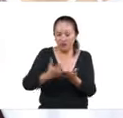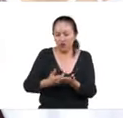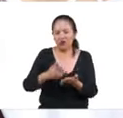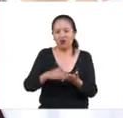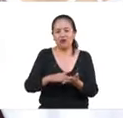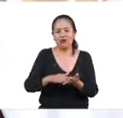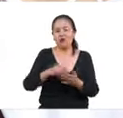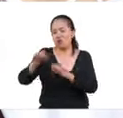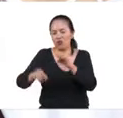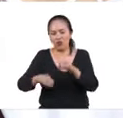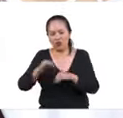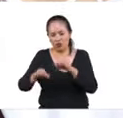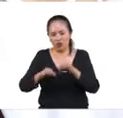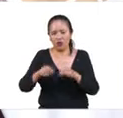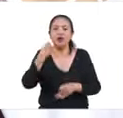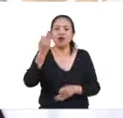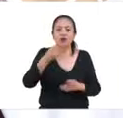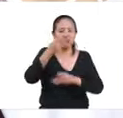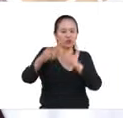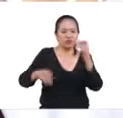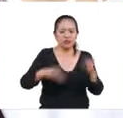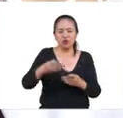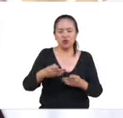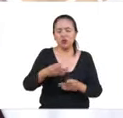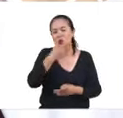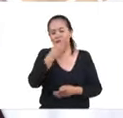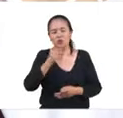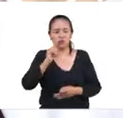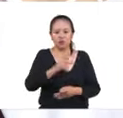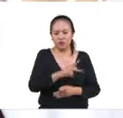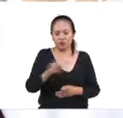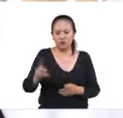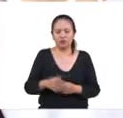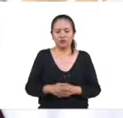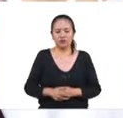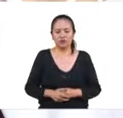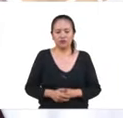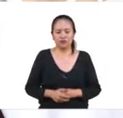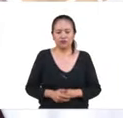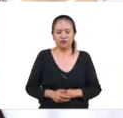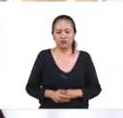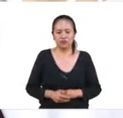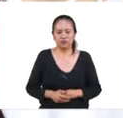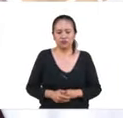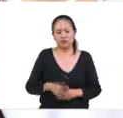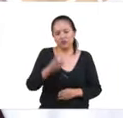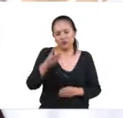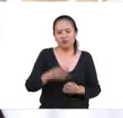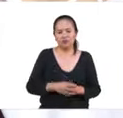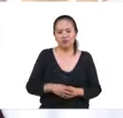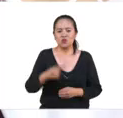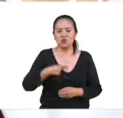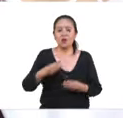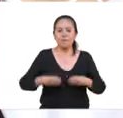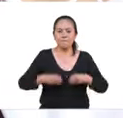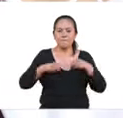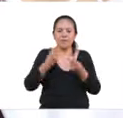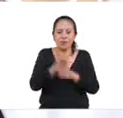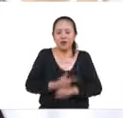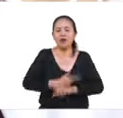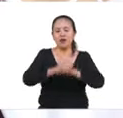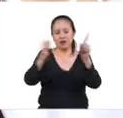digno, que es lo que queremos para todos y para todas las mexicanas. En este caso también, pues, una vida libre de